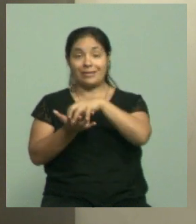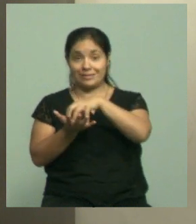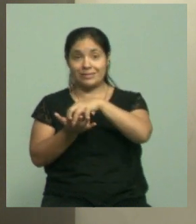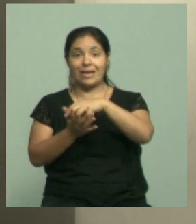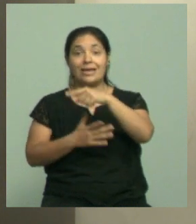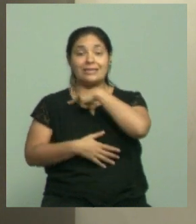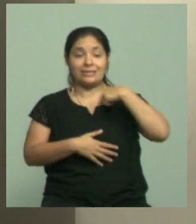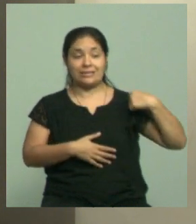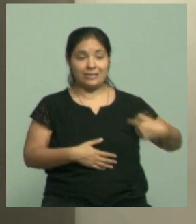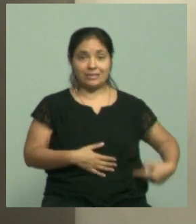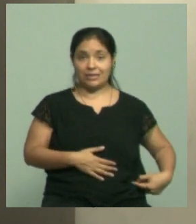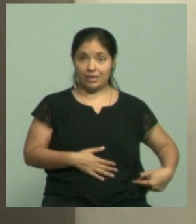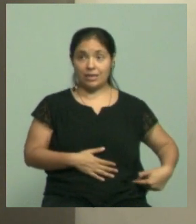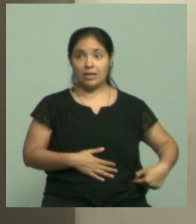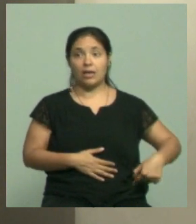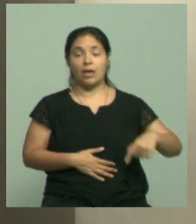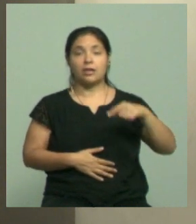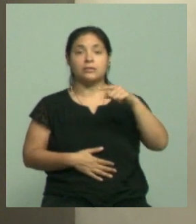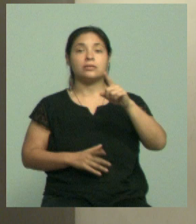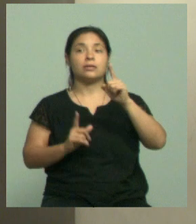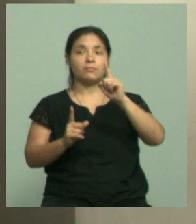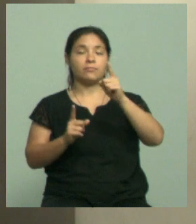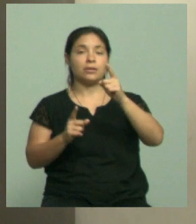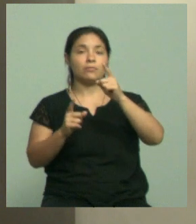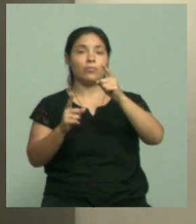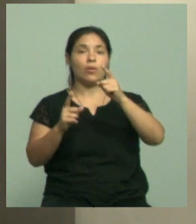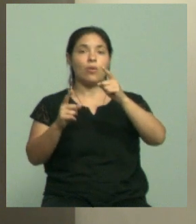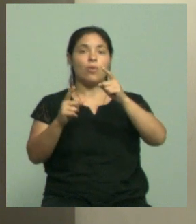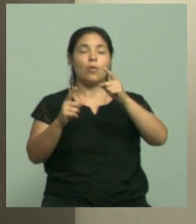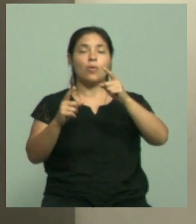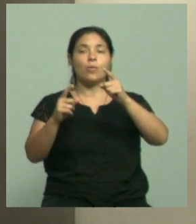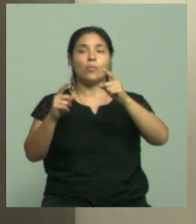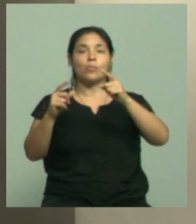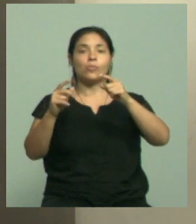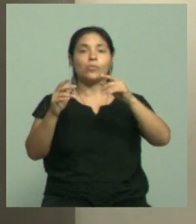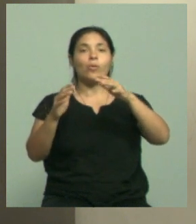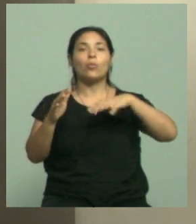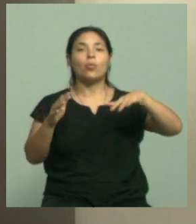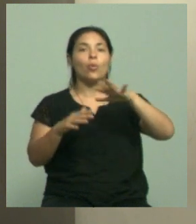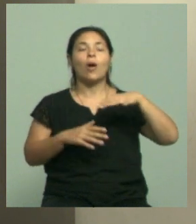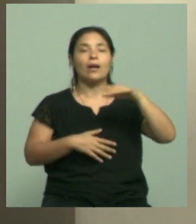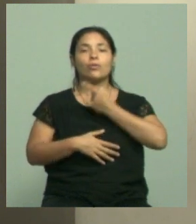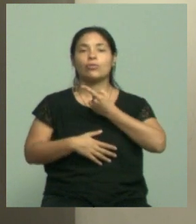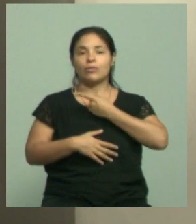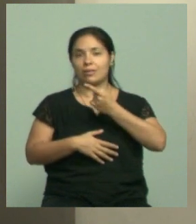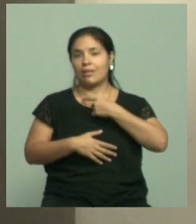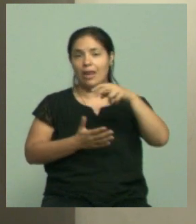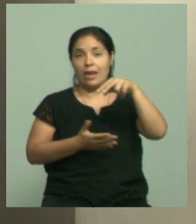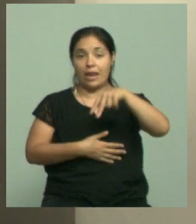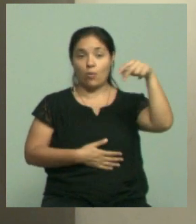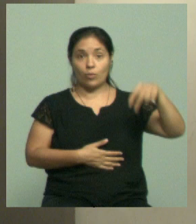base china, Sí. la base aeroespacial sobre la cual estamos hablando, que está radicada en Neuquén. Esa base fue aprobada